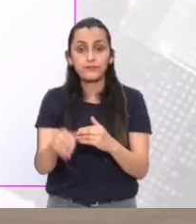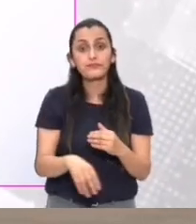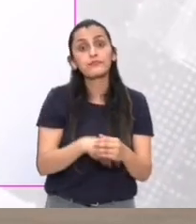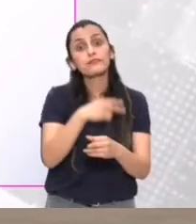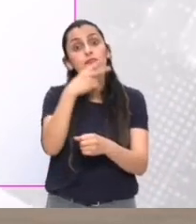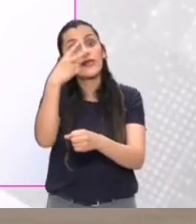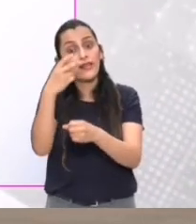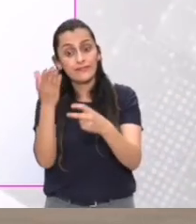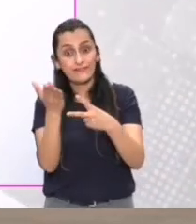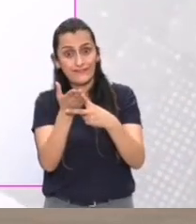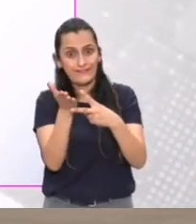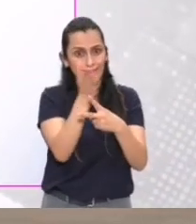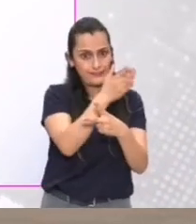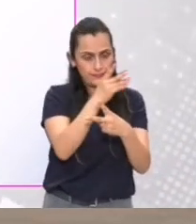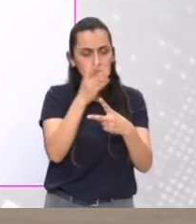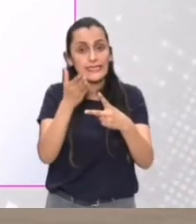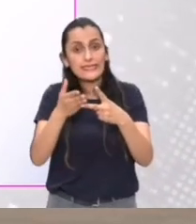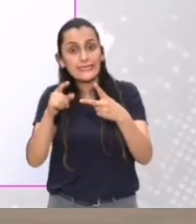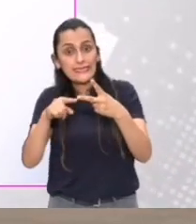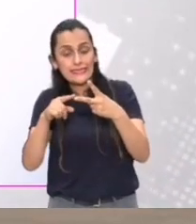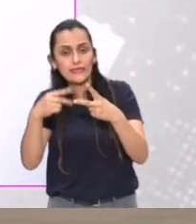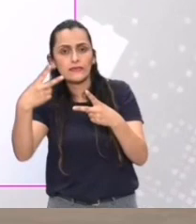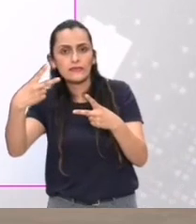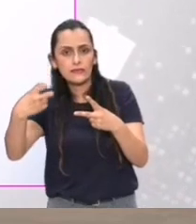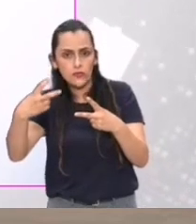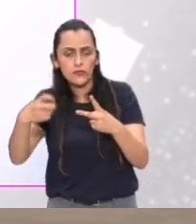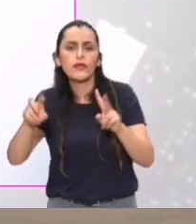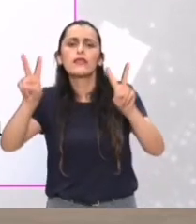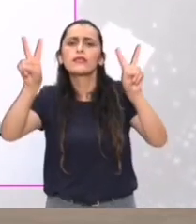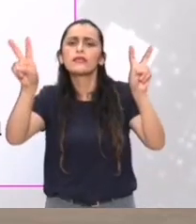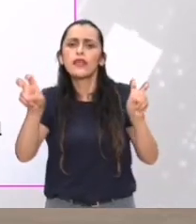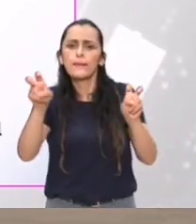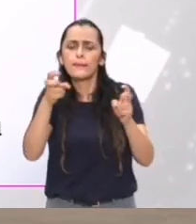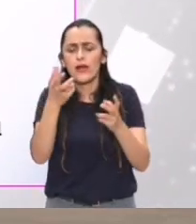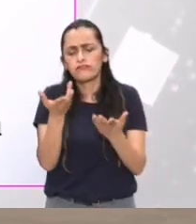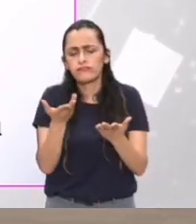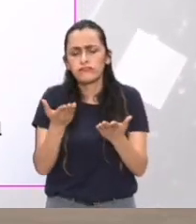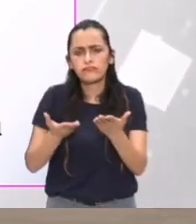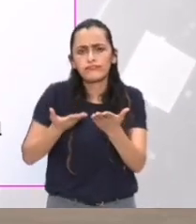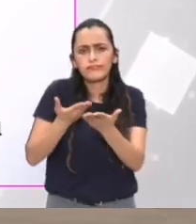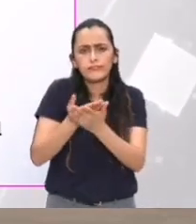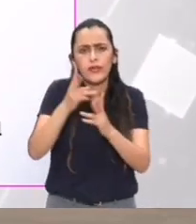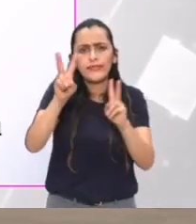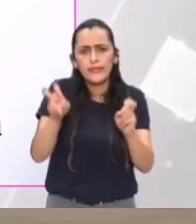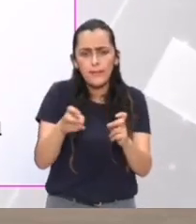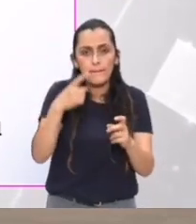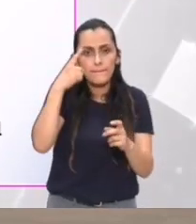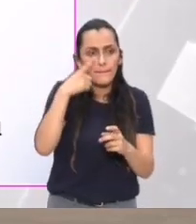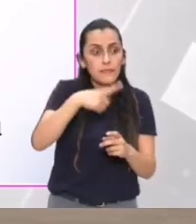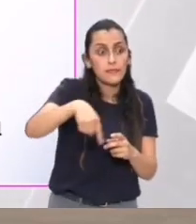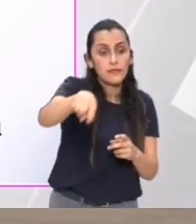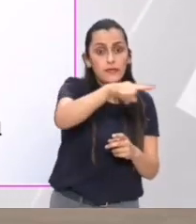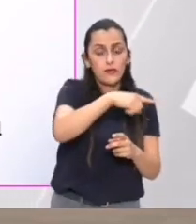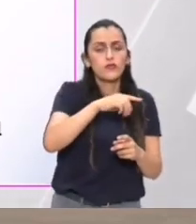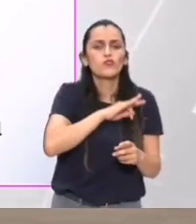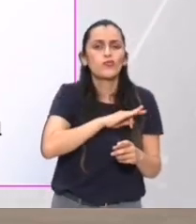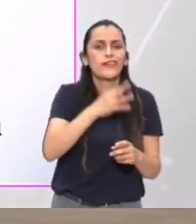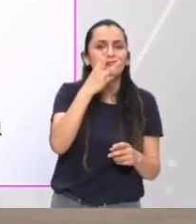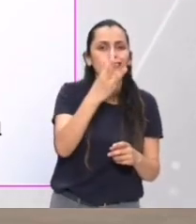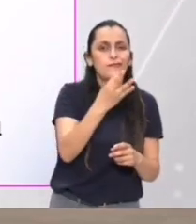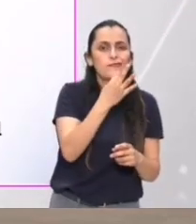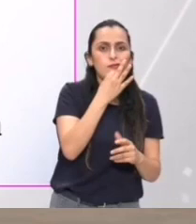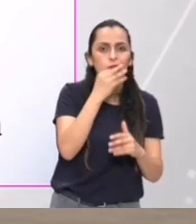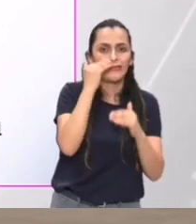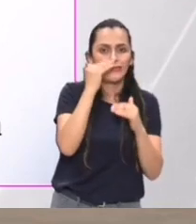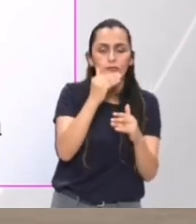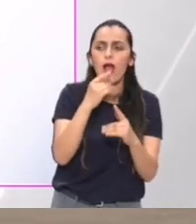la moderación planteará un tema o un problema que abrirá la discusión. Las y los participantes dispondrán de 3 minutos para contrastar